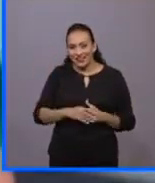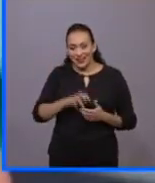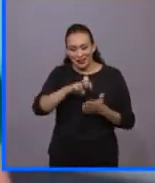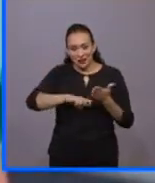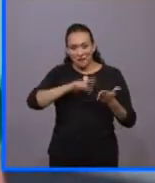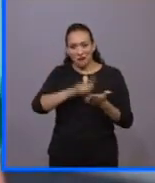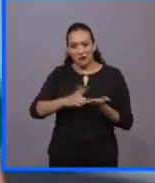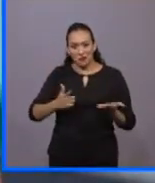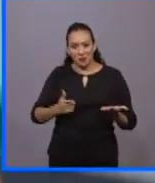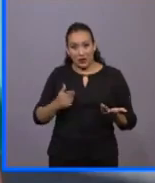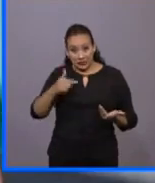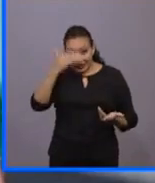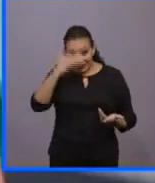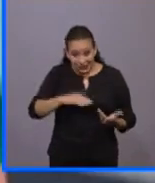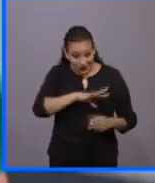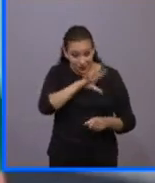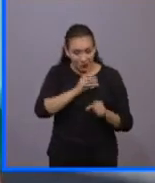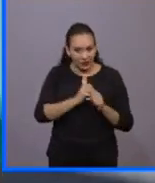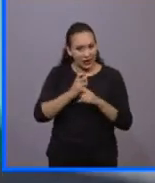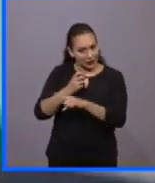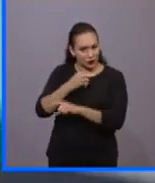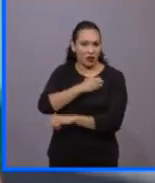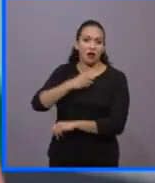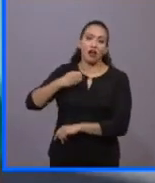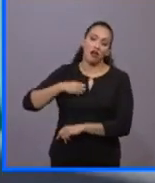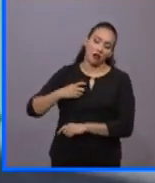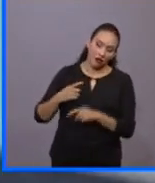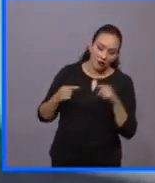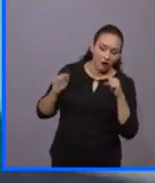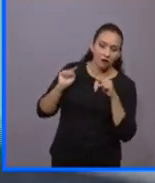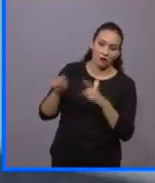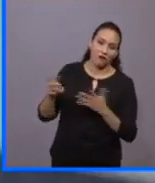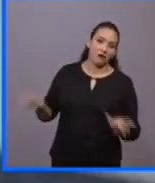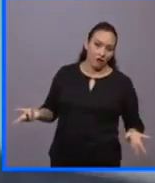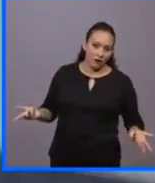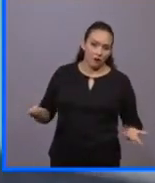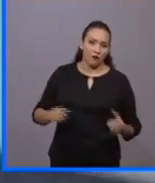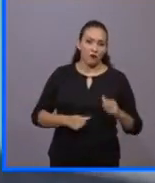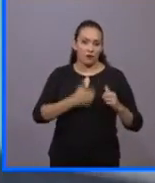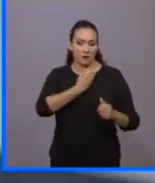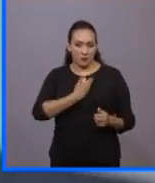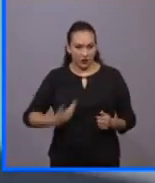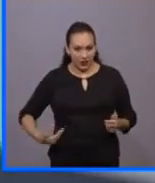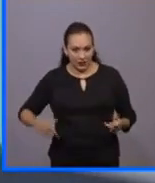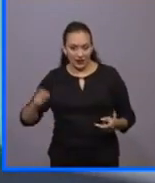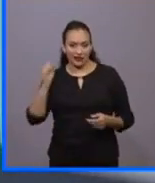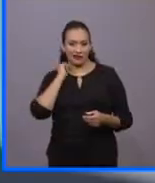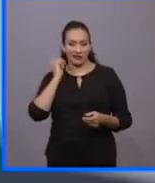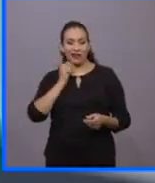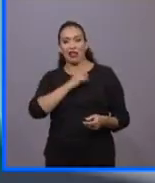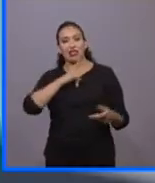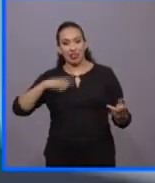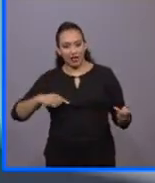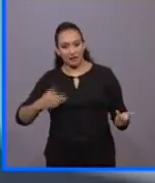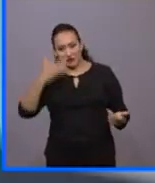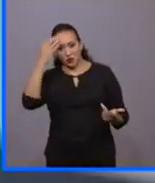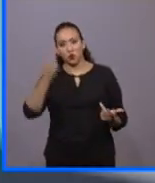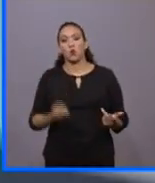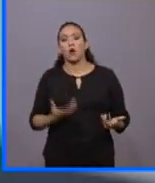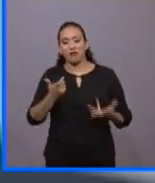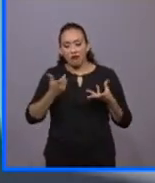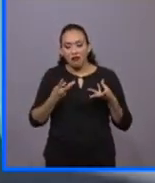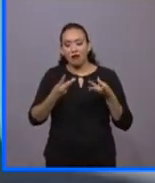hecho, esa es parte de una obligación que tiene tanto el Poder Ejecutivo como Legislativo al proponer reformas en